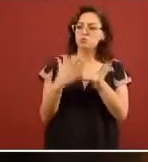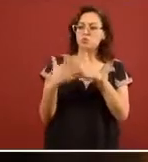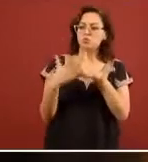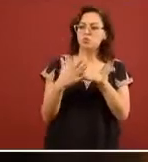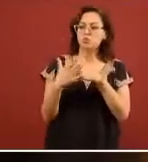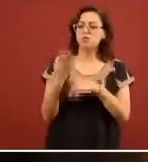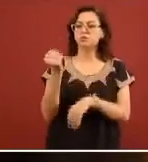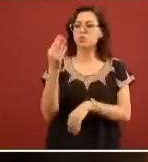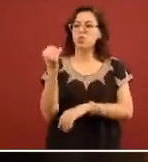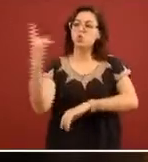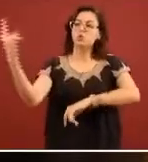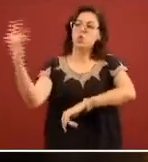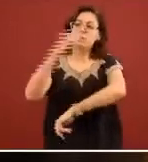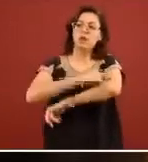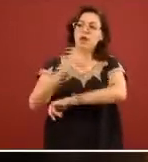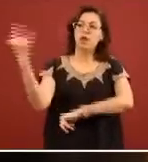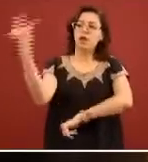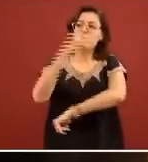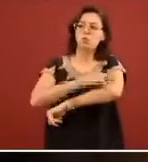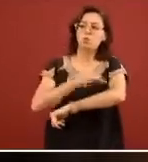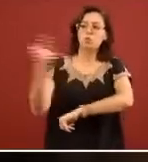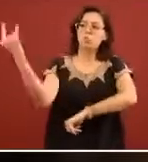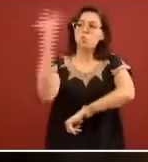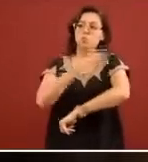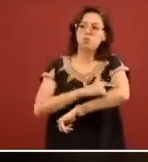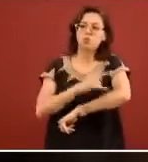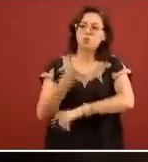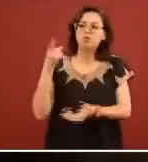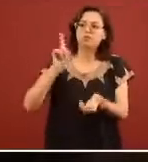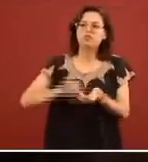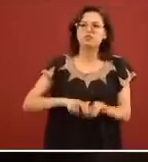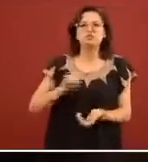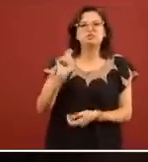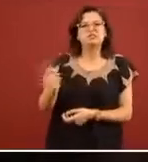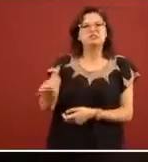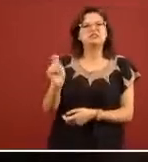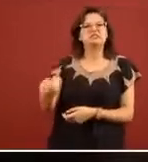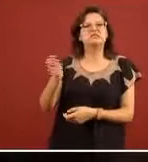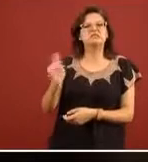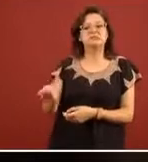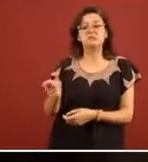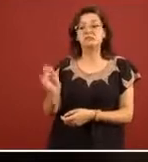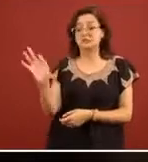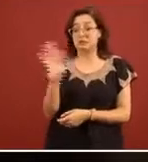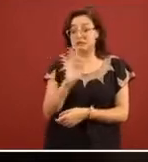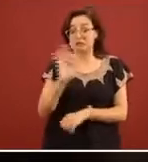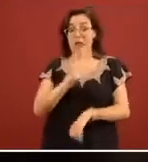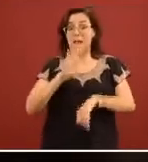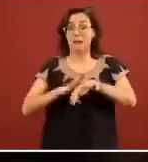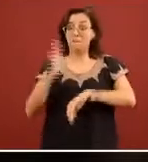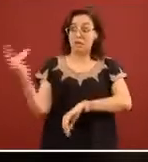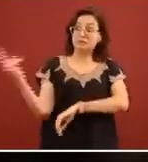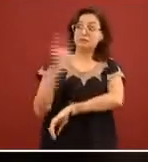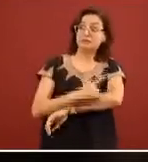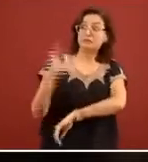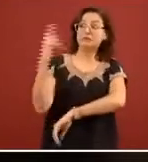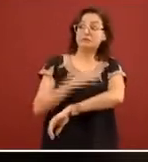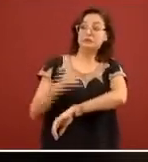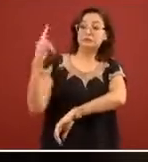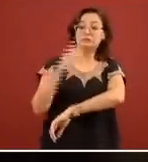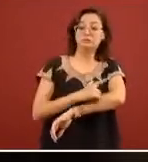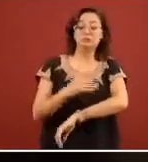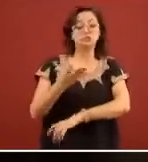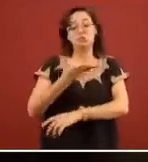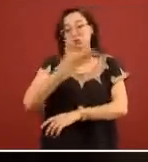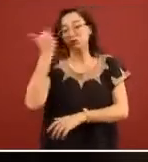siguientes 9 vuelos que están en espera y si habría posibilidades de que pudiera haber más vuelos para garantizar el abasto, no sé,